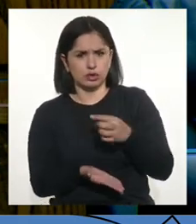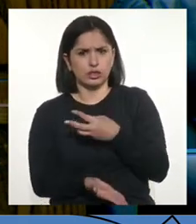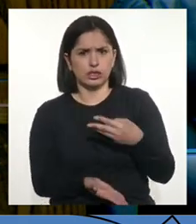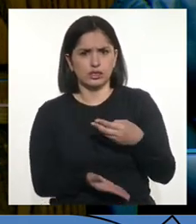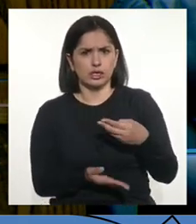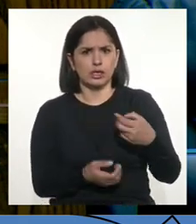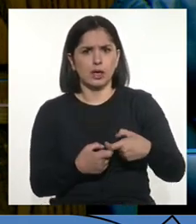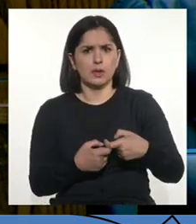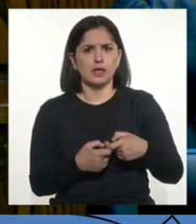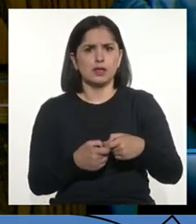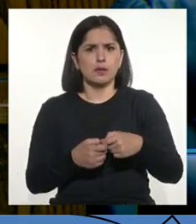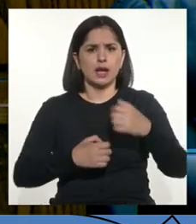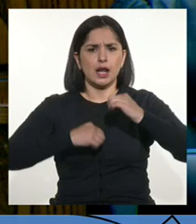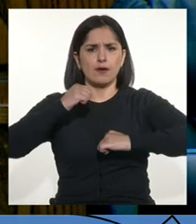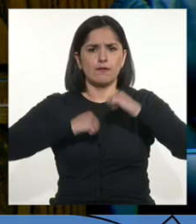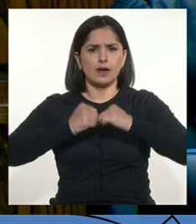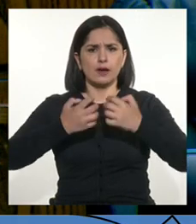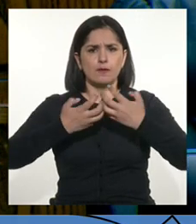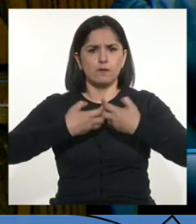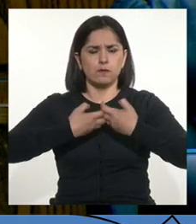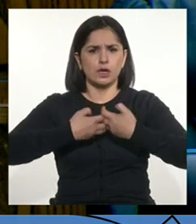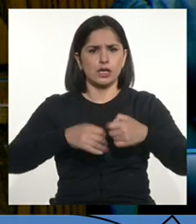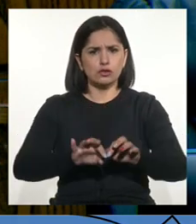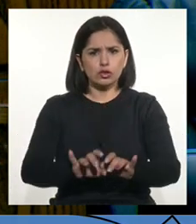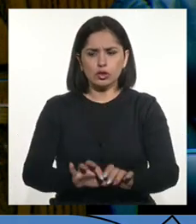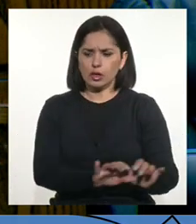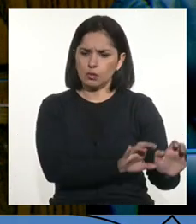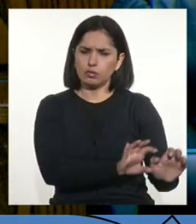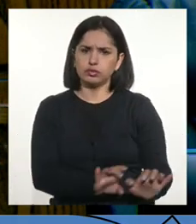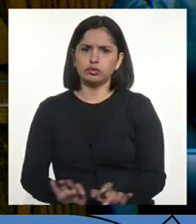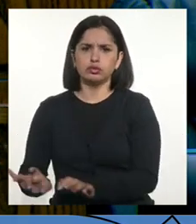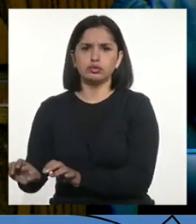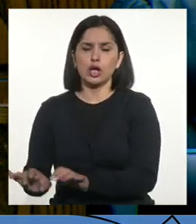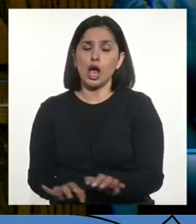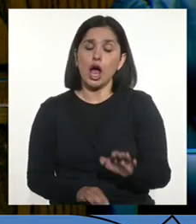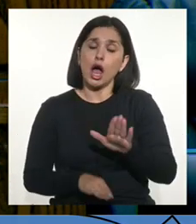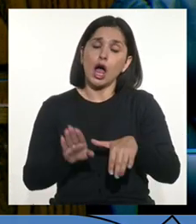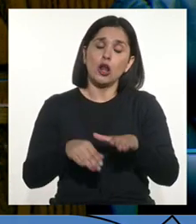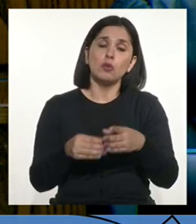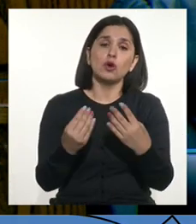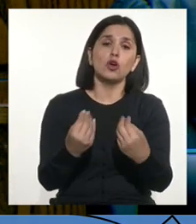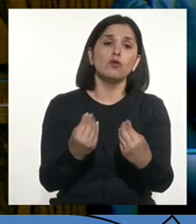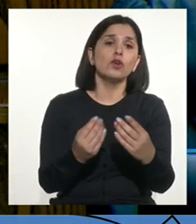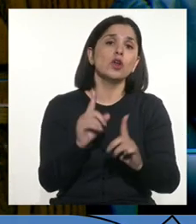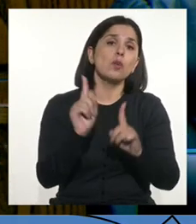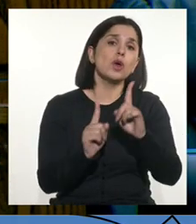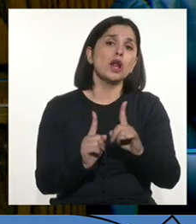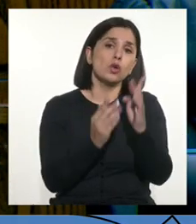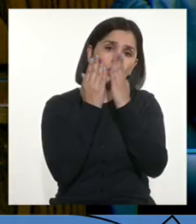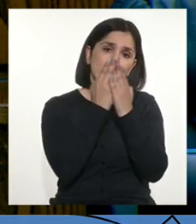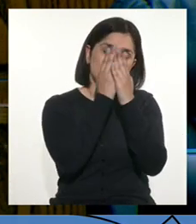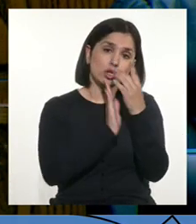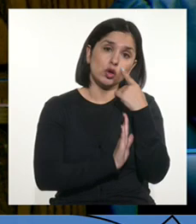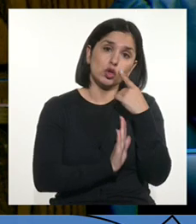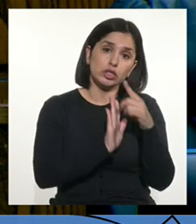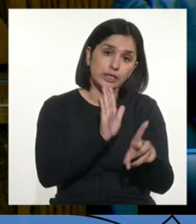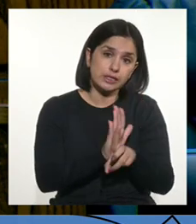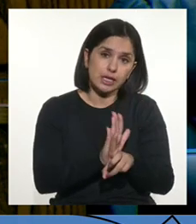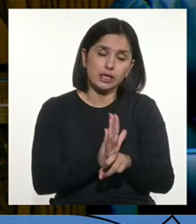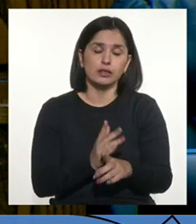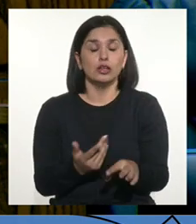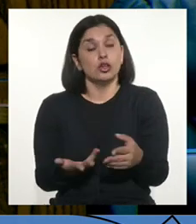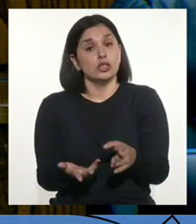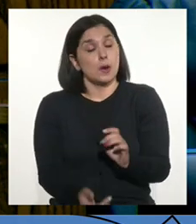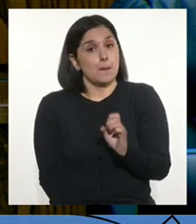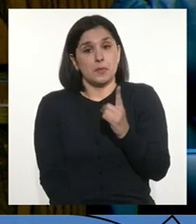la fabricación de pianos del punto este histórico tal vez sería bueno para algún estudiante conocer esa ley por lo tanto la verdad yo no